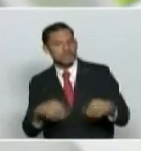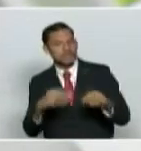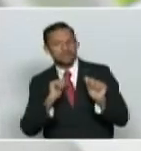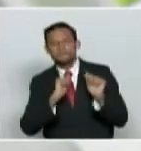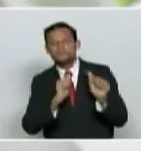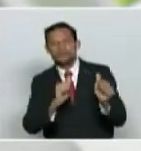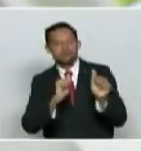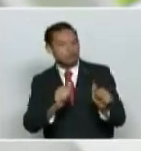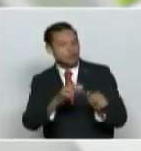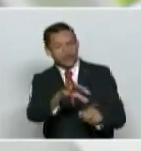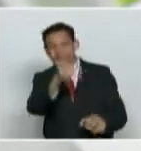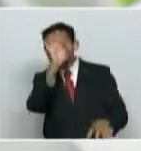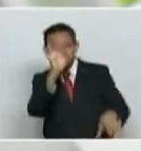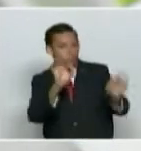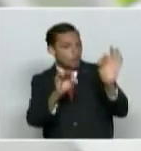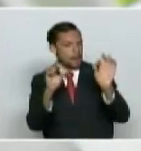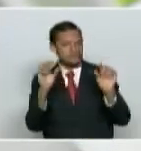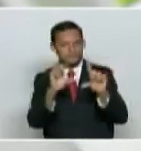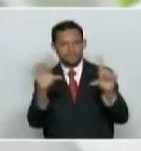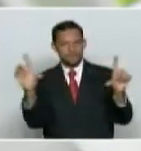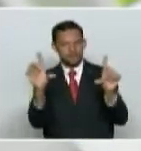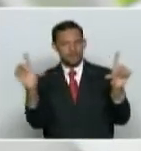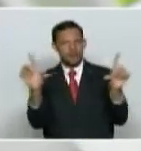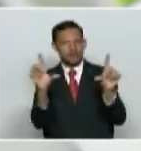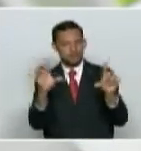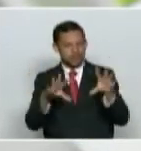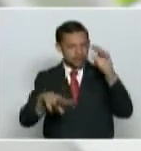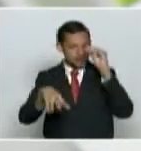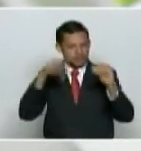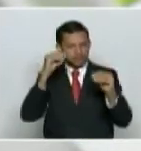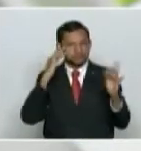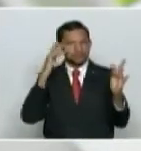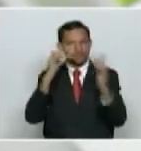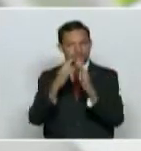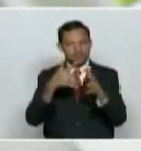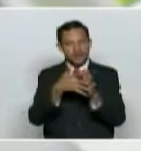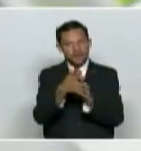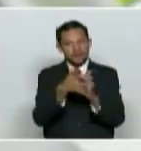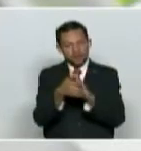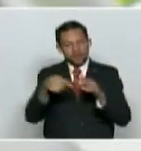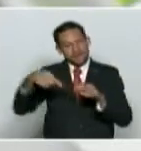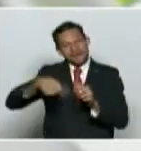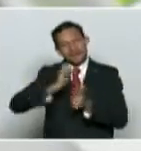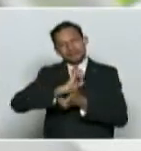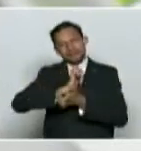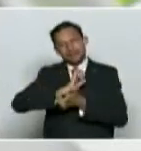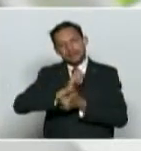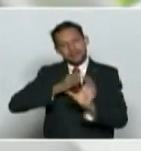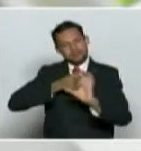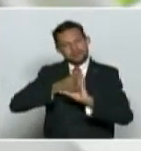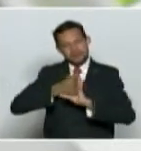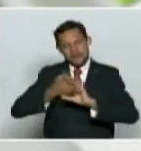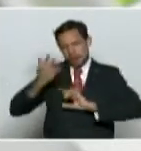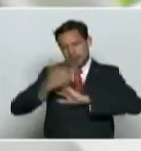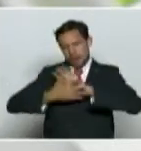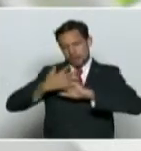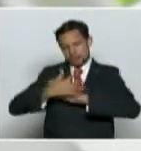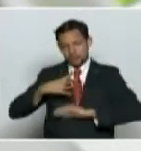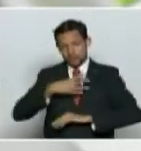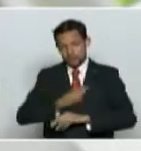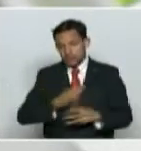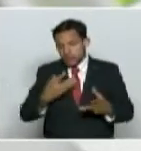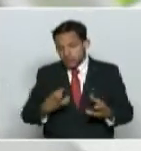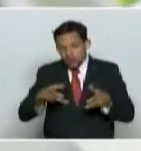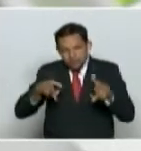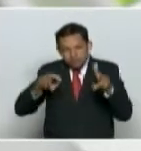los televidentes, o sea, lo hacemos para que los televidentes tengan más acceso y más información a lo que es Telecafé. Entonces, definitivamente, si quieren